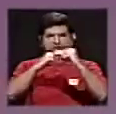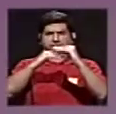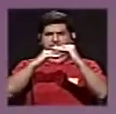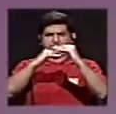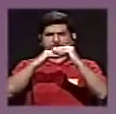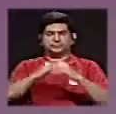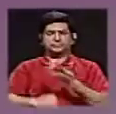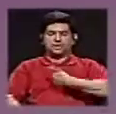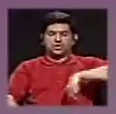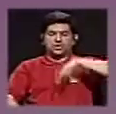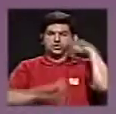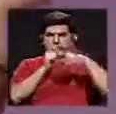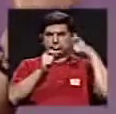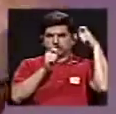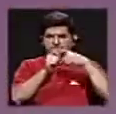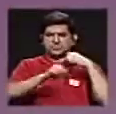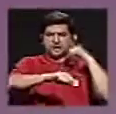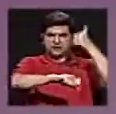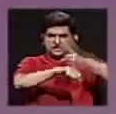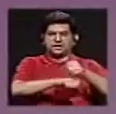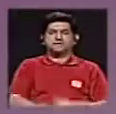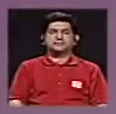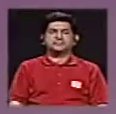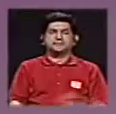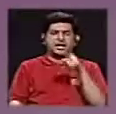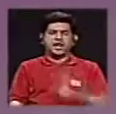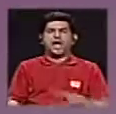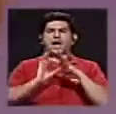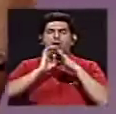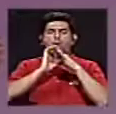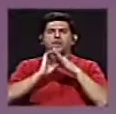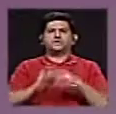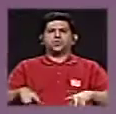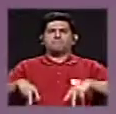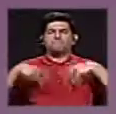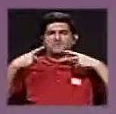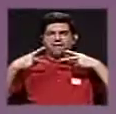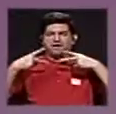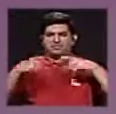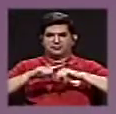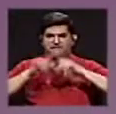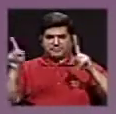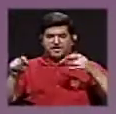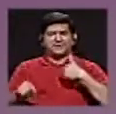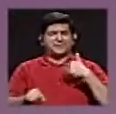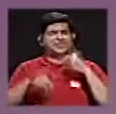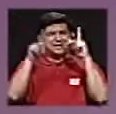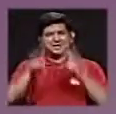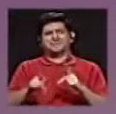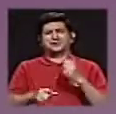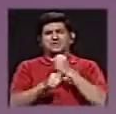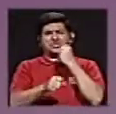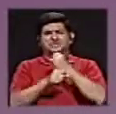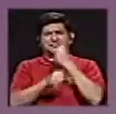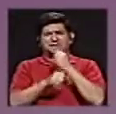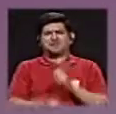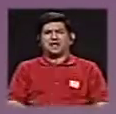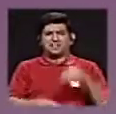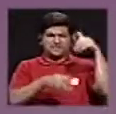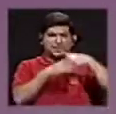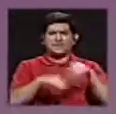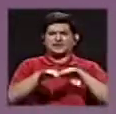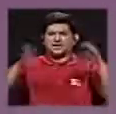pasamos precisamente a conformar lo que es coalición viva sin embargo hemos tenido personas también trabajando el interno de coalición viva en